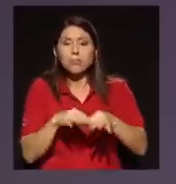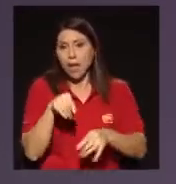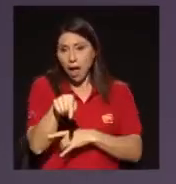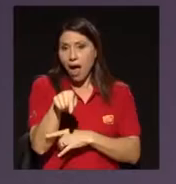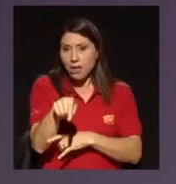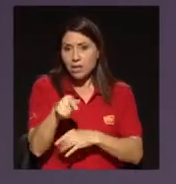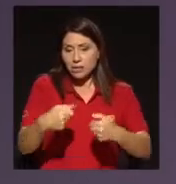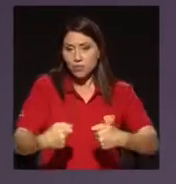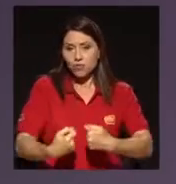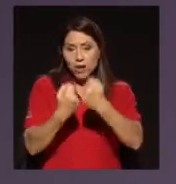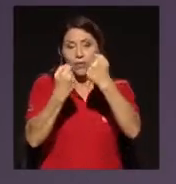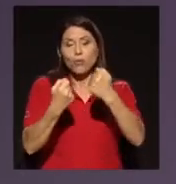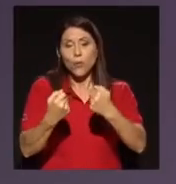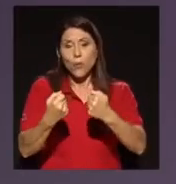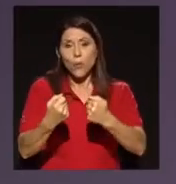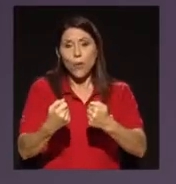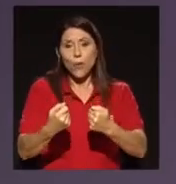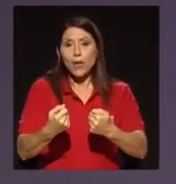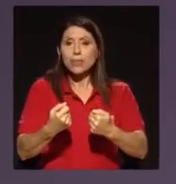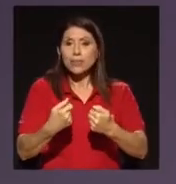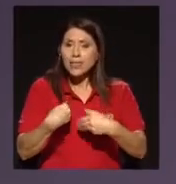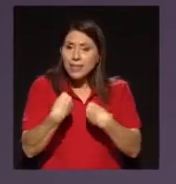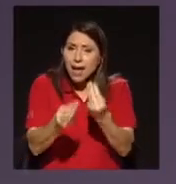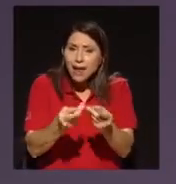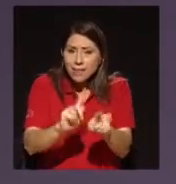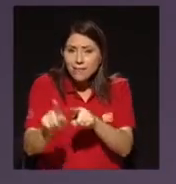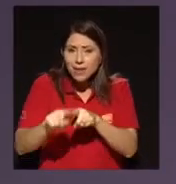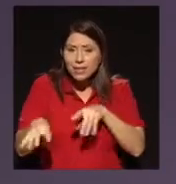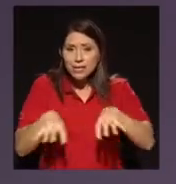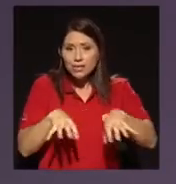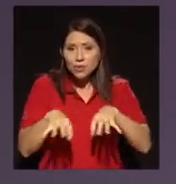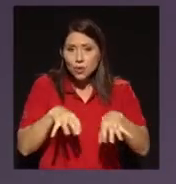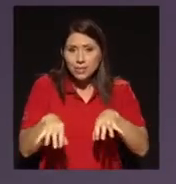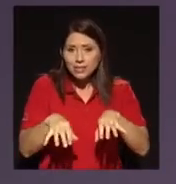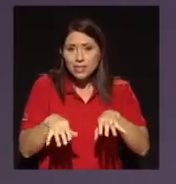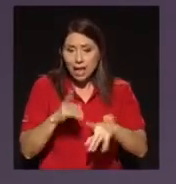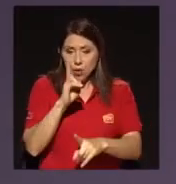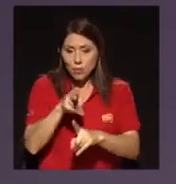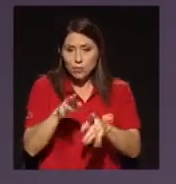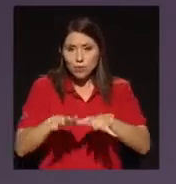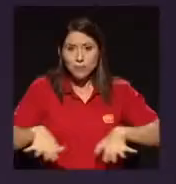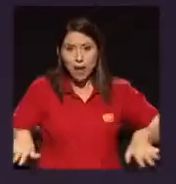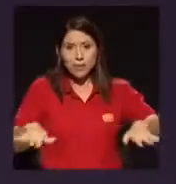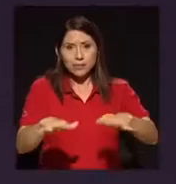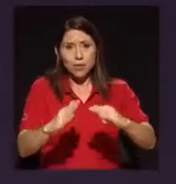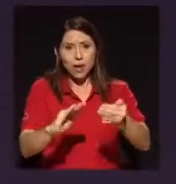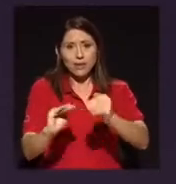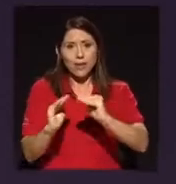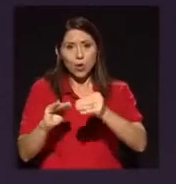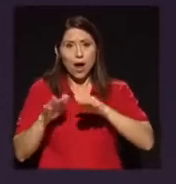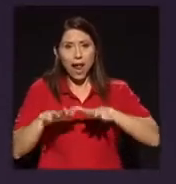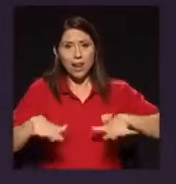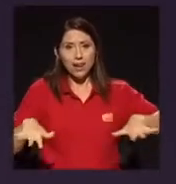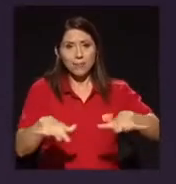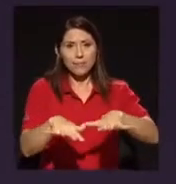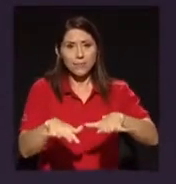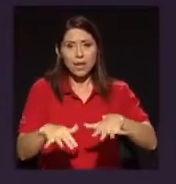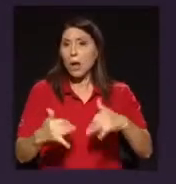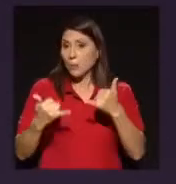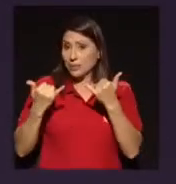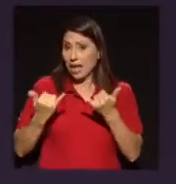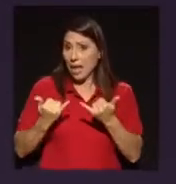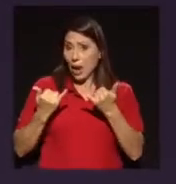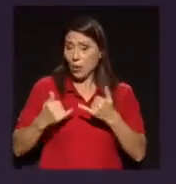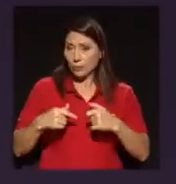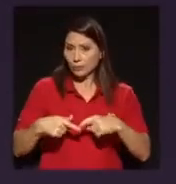el reto mismo, ¿verdad? Okay. De generar todas esas acciones en un mismo espacio, okay, que es a nivel local. Nos vamos a quedar con esta idea y vamos